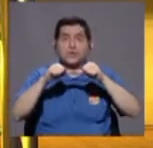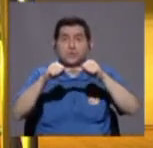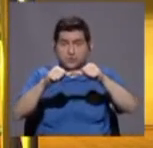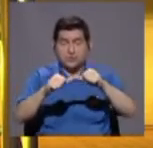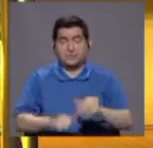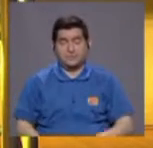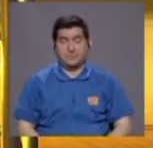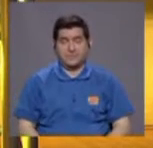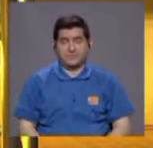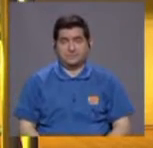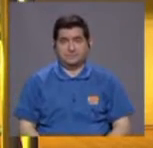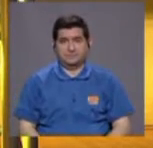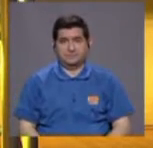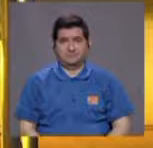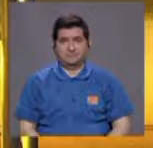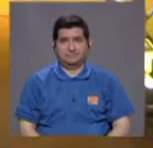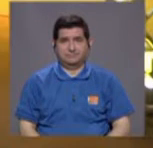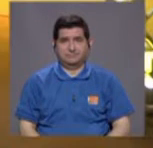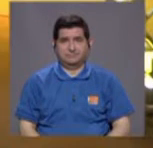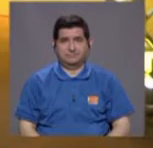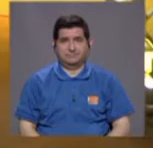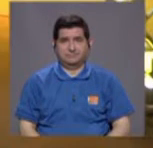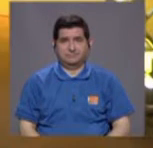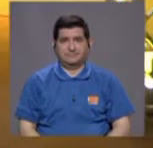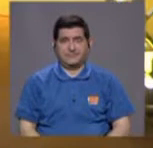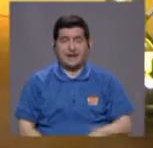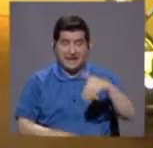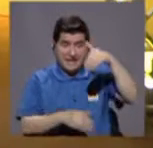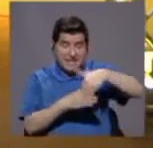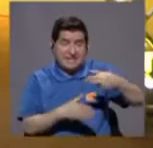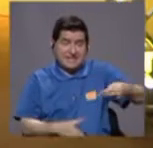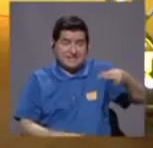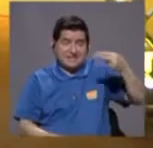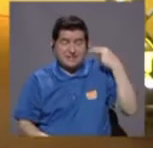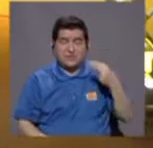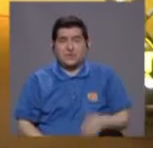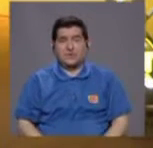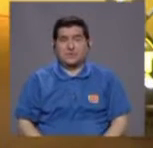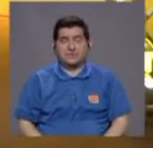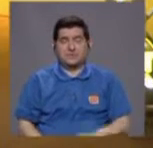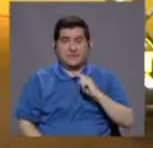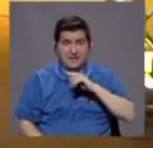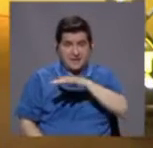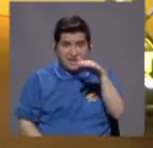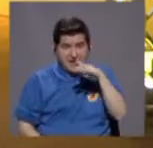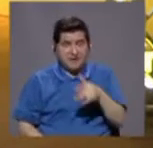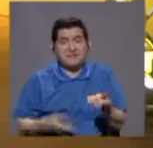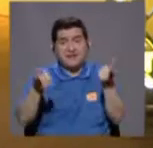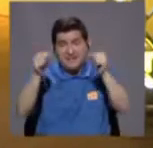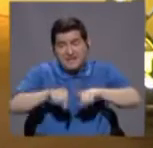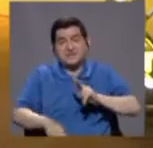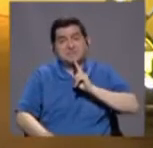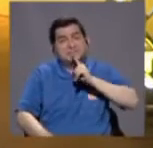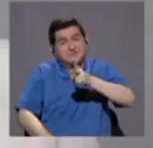lamentable. Bueno, sigue presente y en la historia los hechos, o en la realidad los hechos son lo que son.